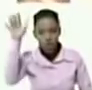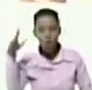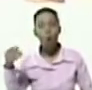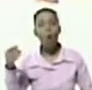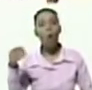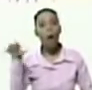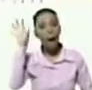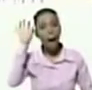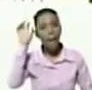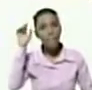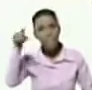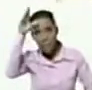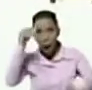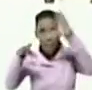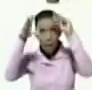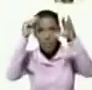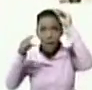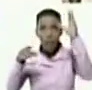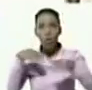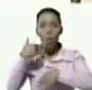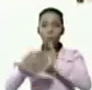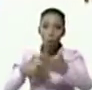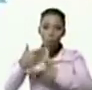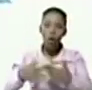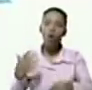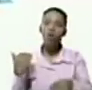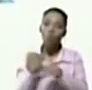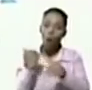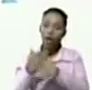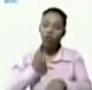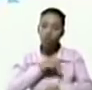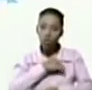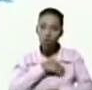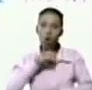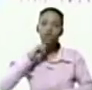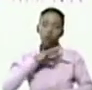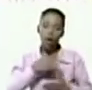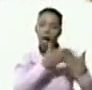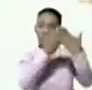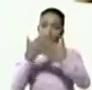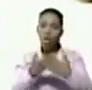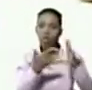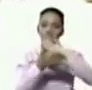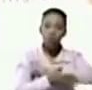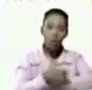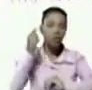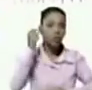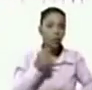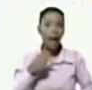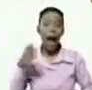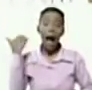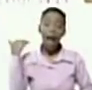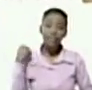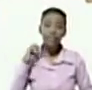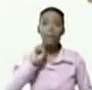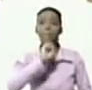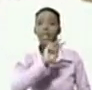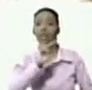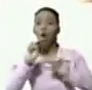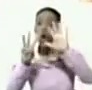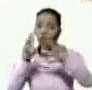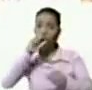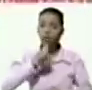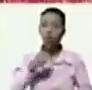como hemos aprendido nosotros de Antonio José de Sucre. Y hace 28 años, jóvenes nosotros,